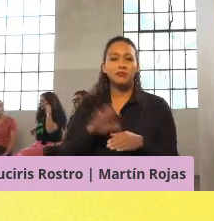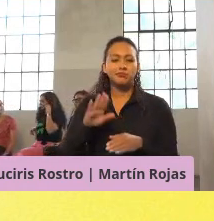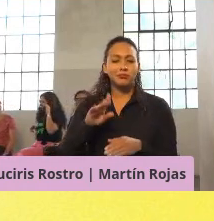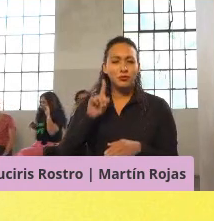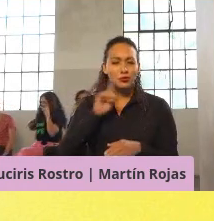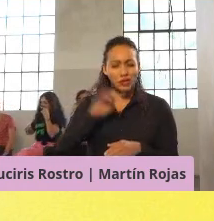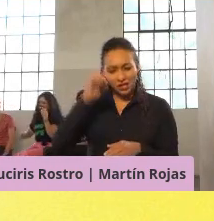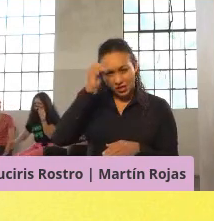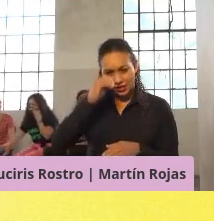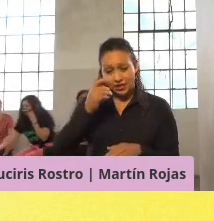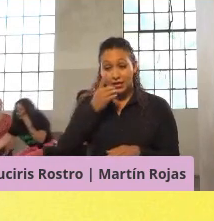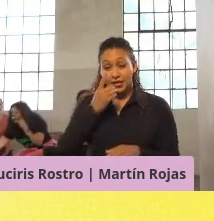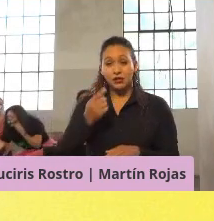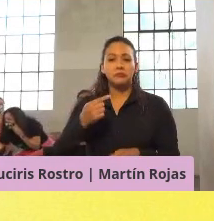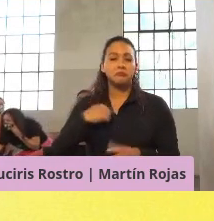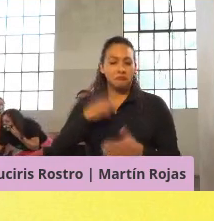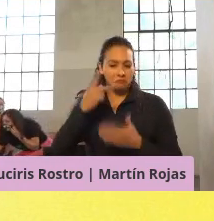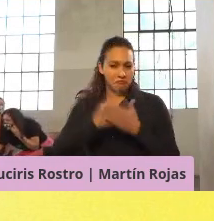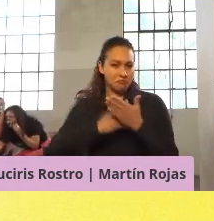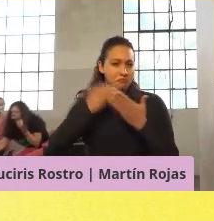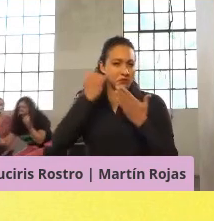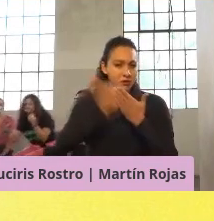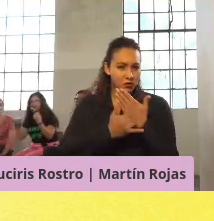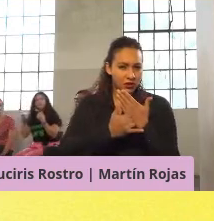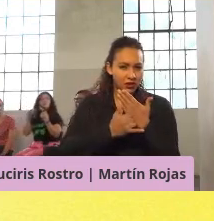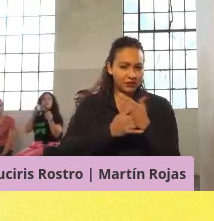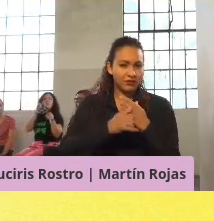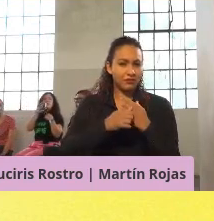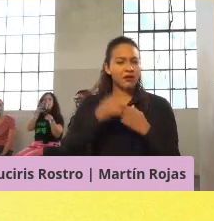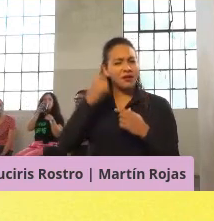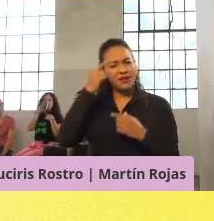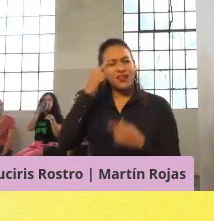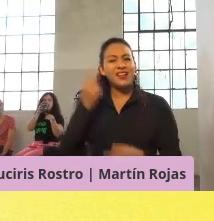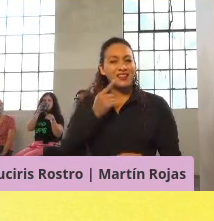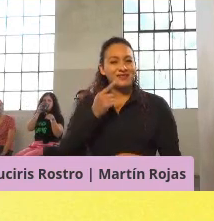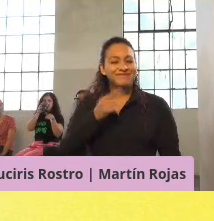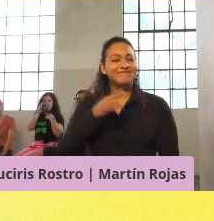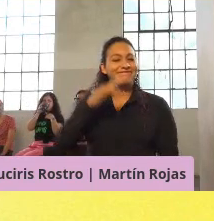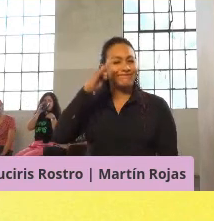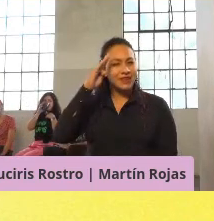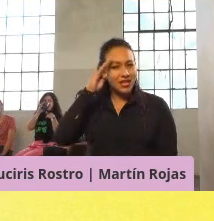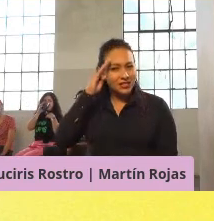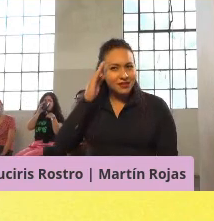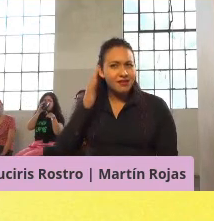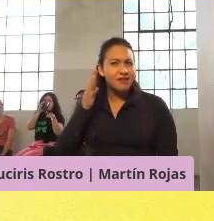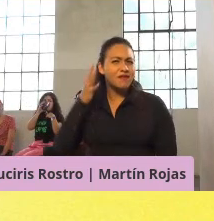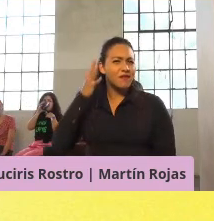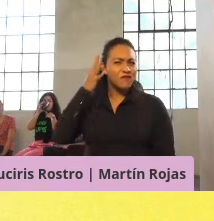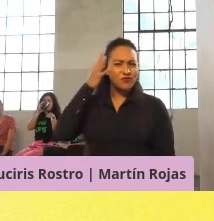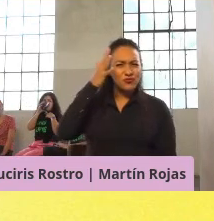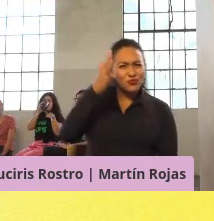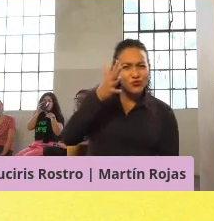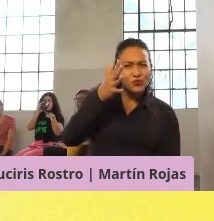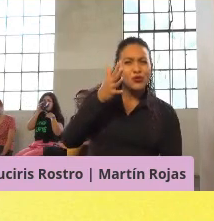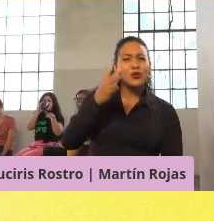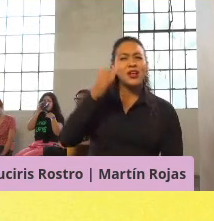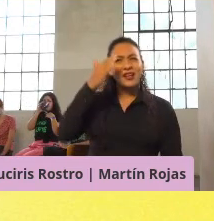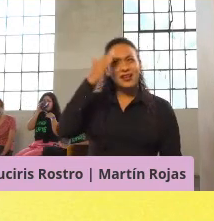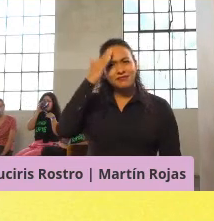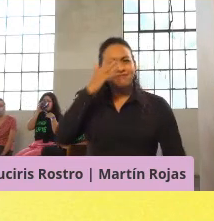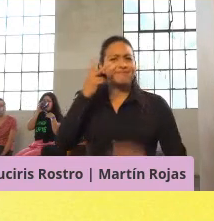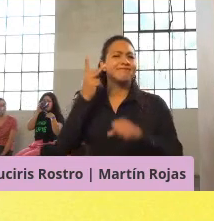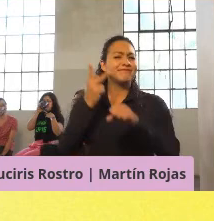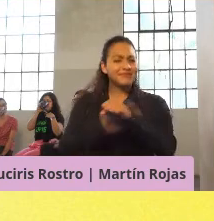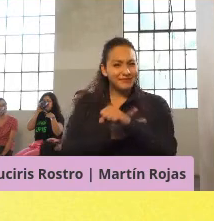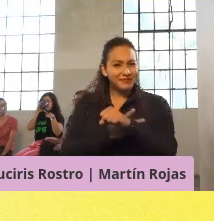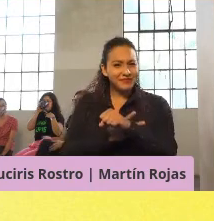Bueno, yo creo que mi proyecto en general va, piensa a futuro, o sea, y es como ha sido de las grandes premisas. Algo